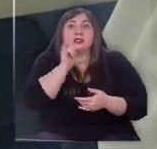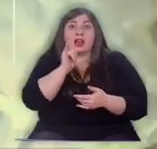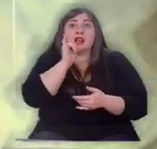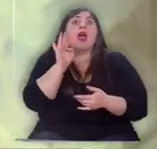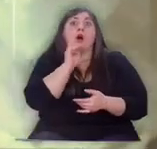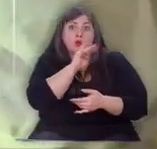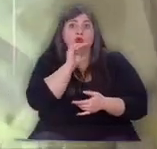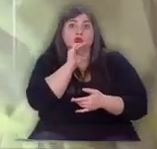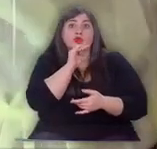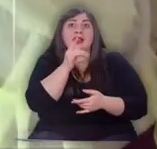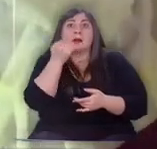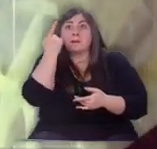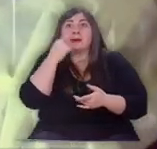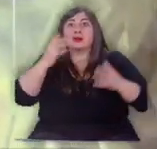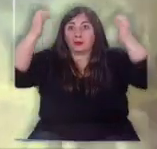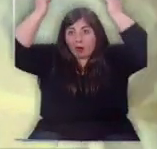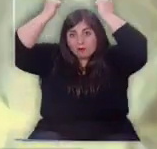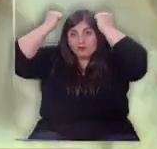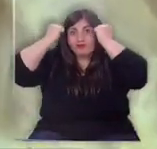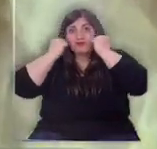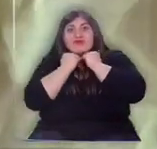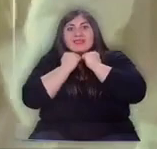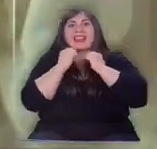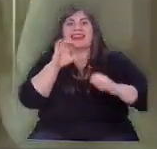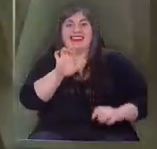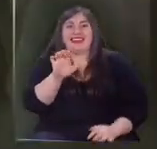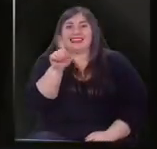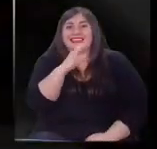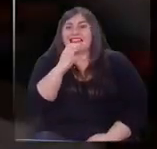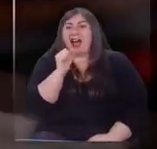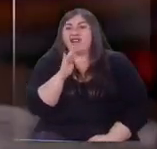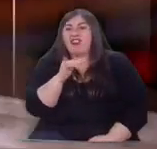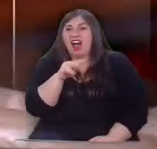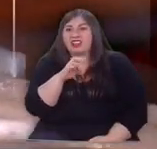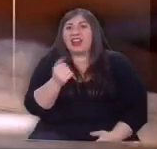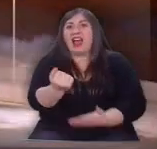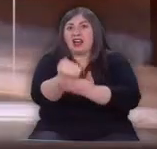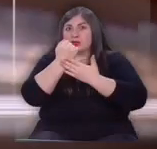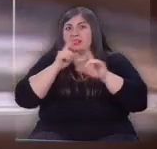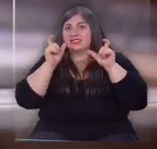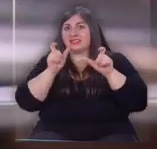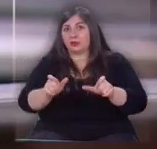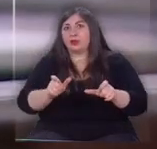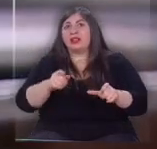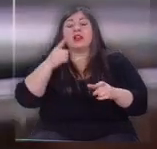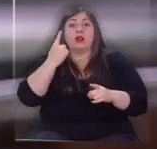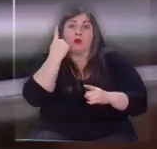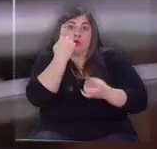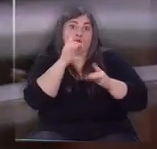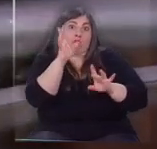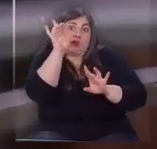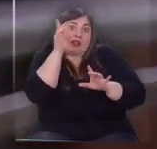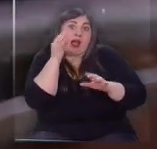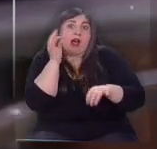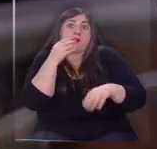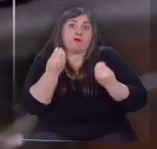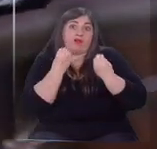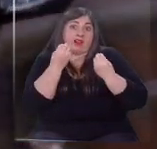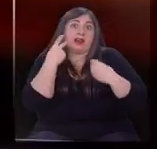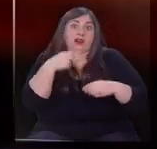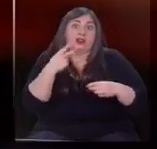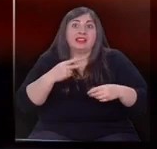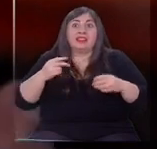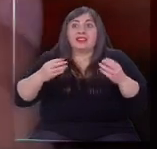método, pero con escafandras, para aumentar el nivel de seguridad. Y esa no es la única buena noticia, porque los creadores de